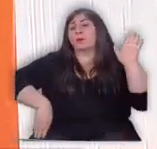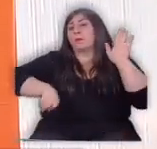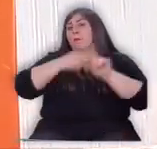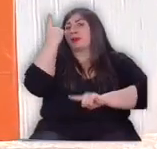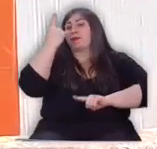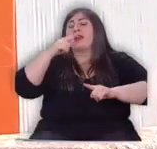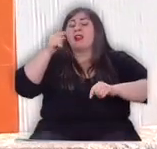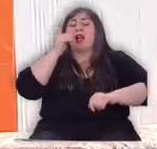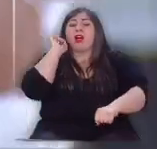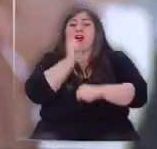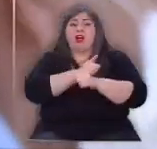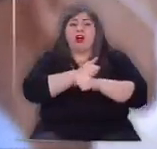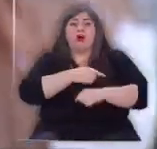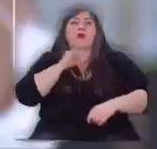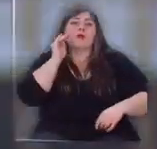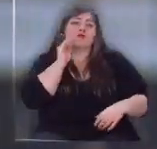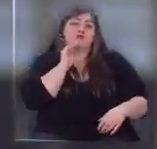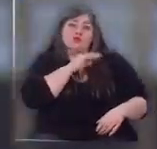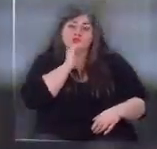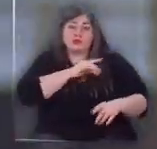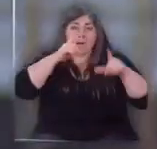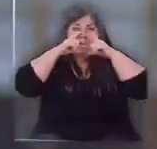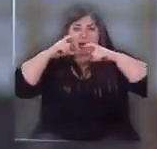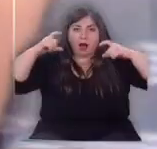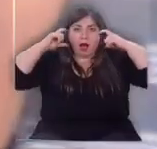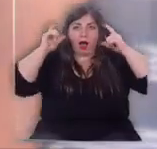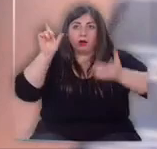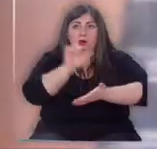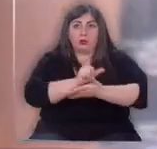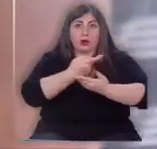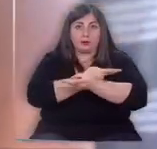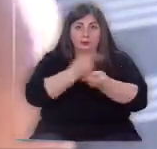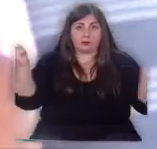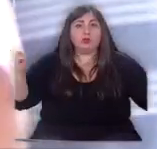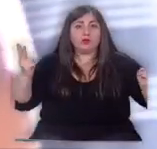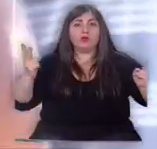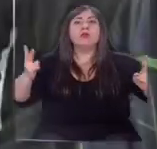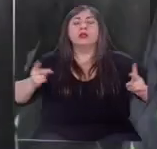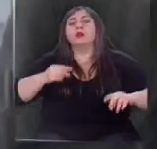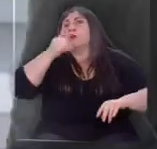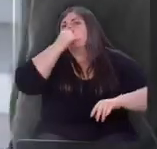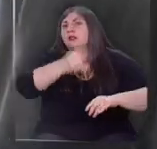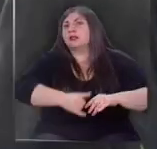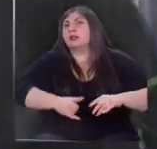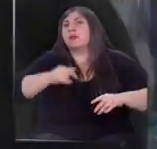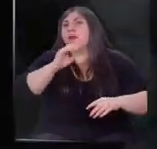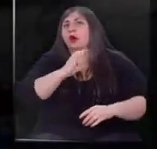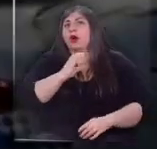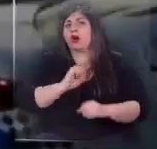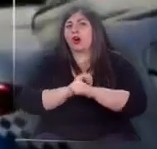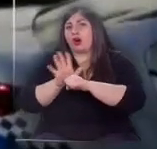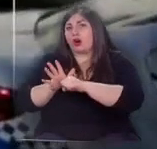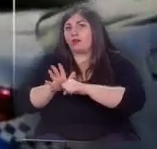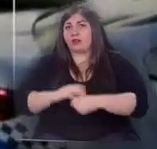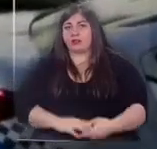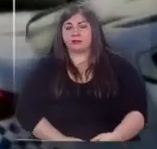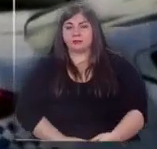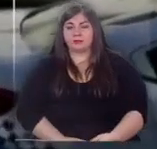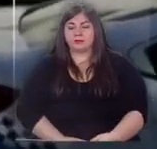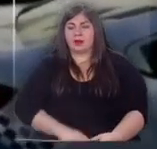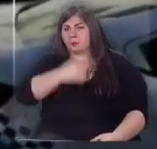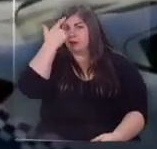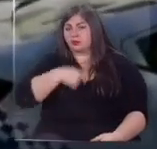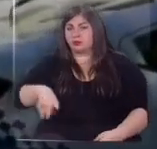implementar una ordenanza que obliga a usar mascarillas en lugares públicos por el tiempo que dure la pandemia del COVID-19. El personal de